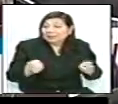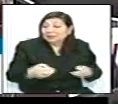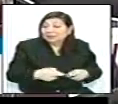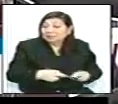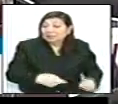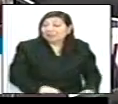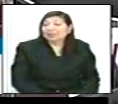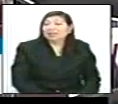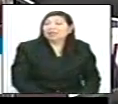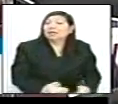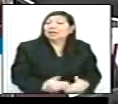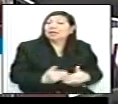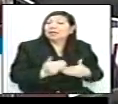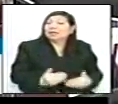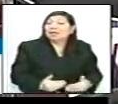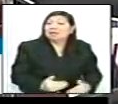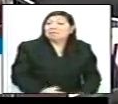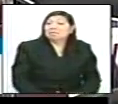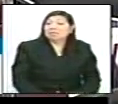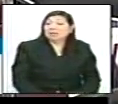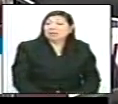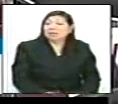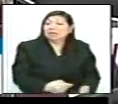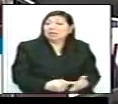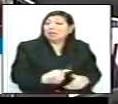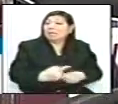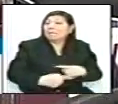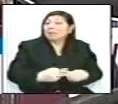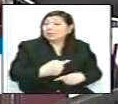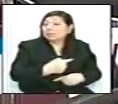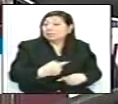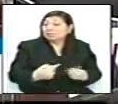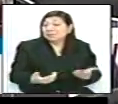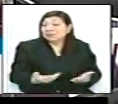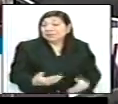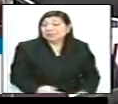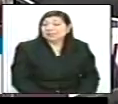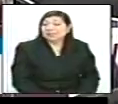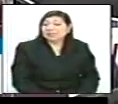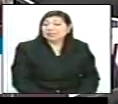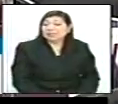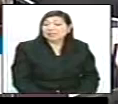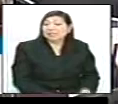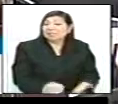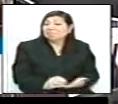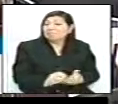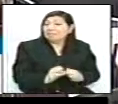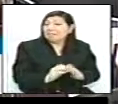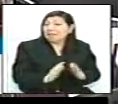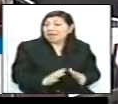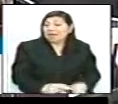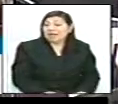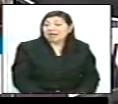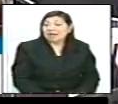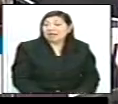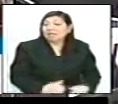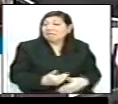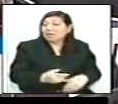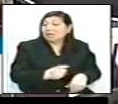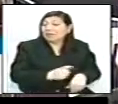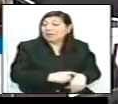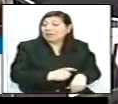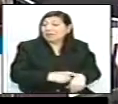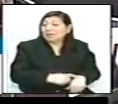Pleno ampliamente y tomamos una decisión la próxima semana, vamos a quedar claramente fuera de los